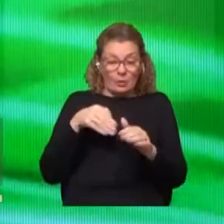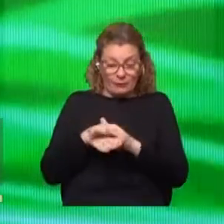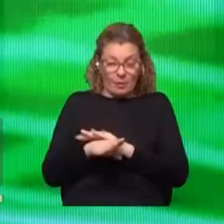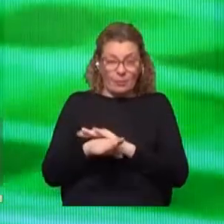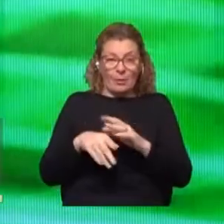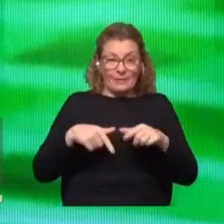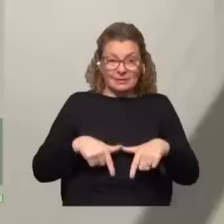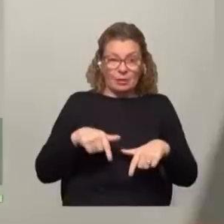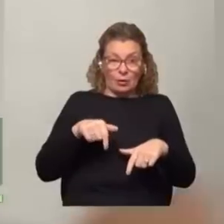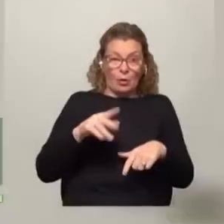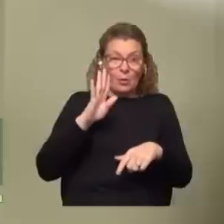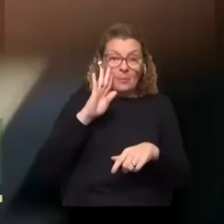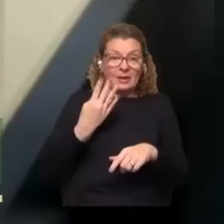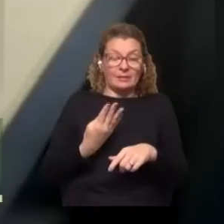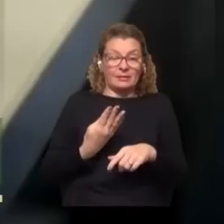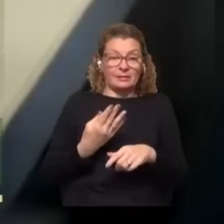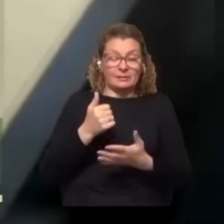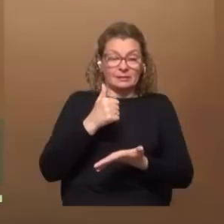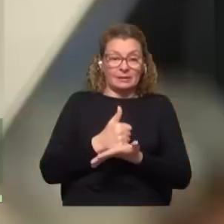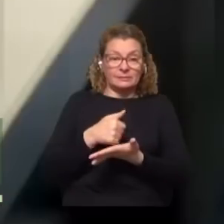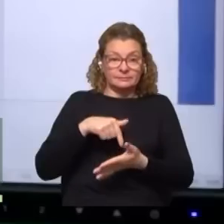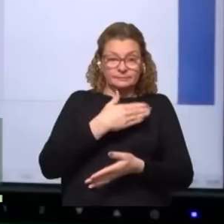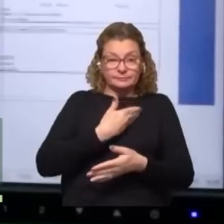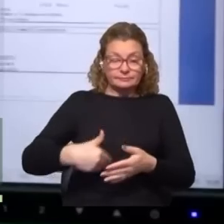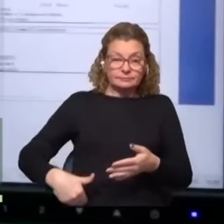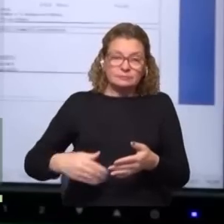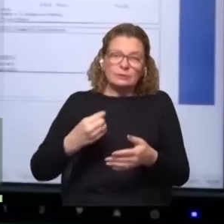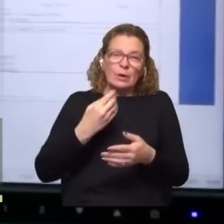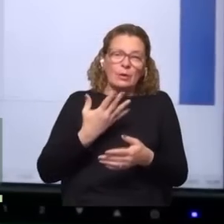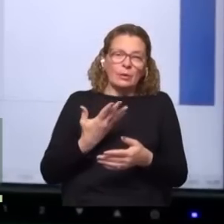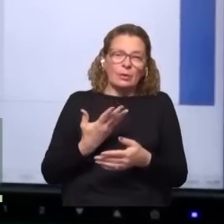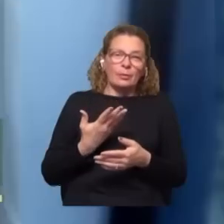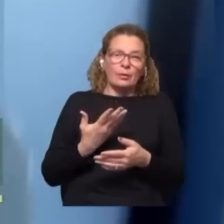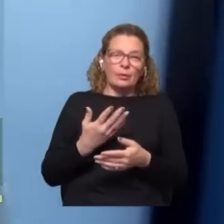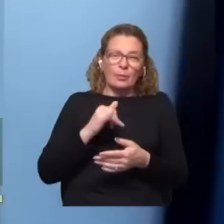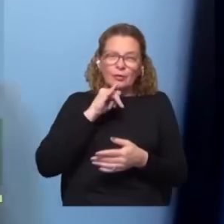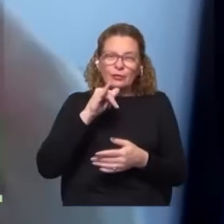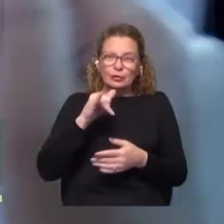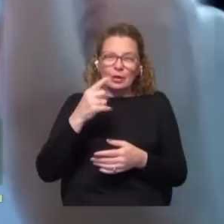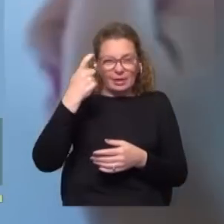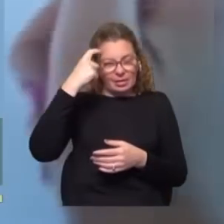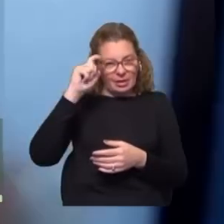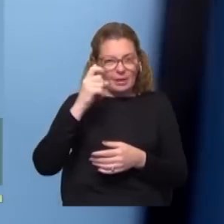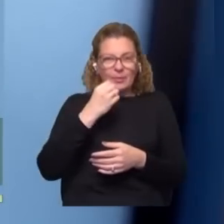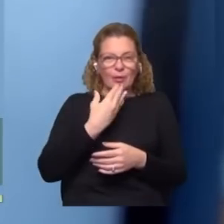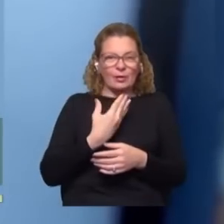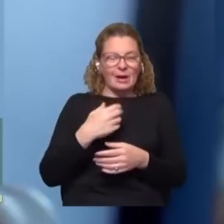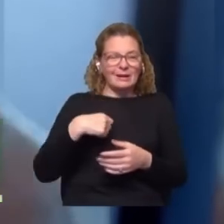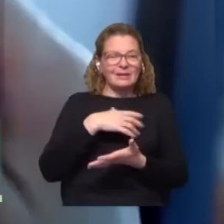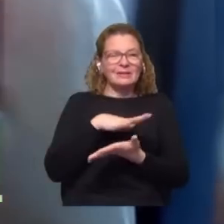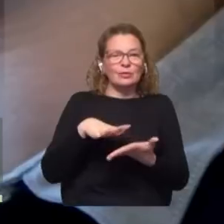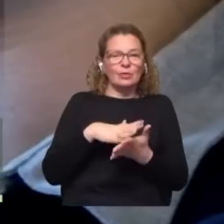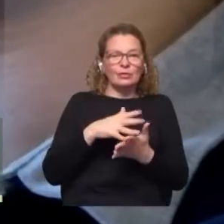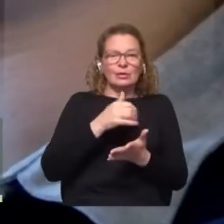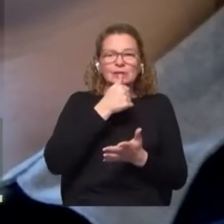ministerios que hoy parecen estar este gobierno tuvo como difundió la idea de que iba a mejorar la situación del